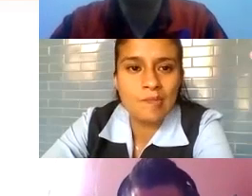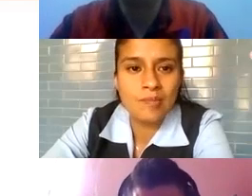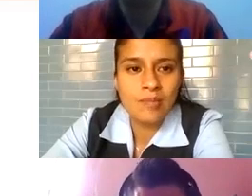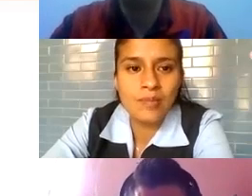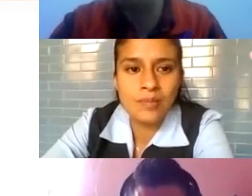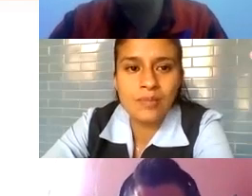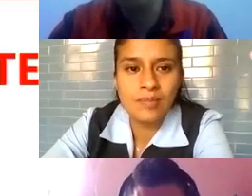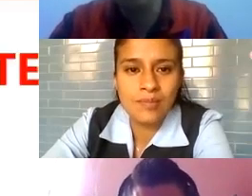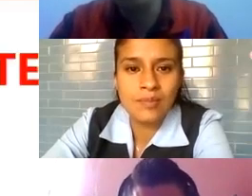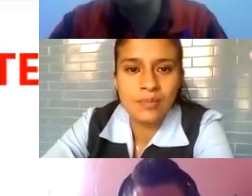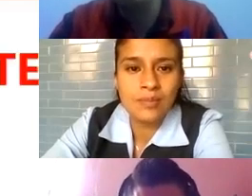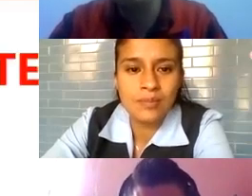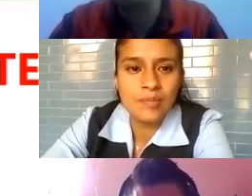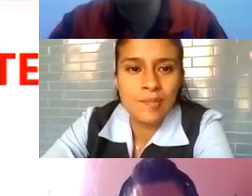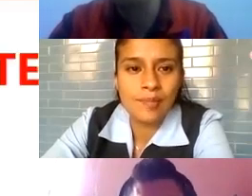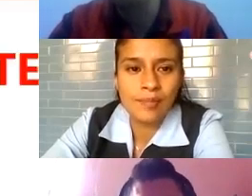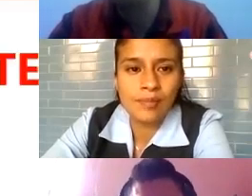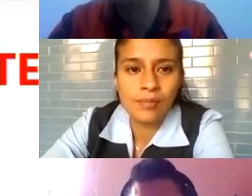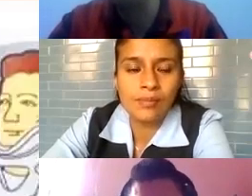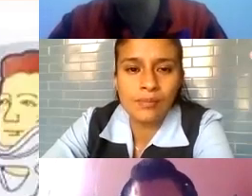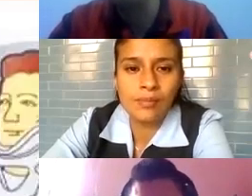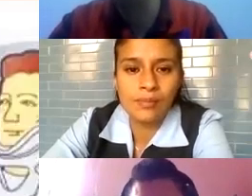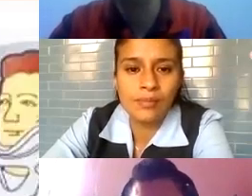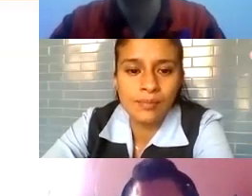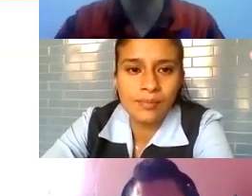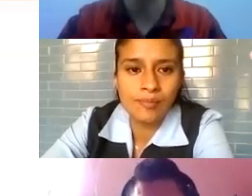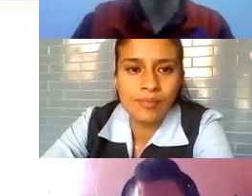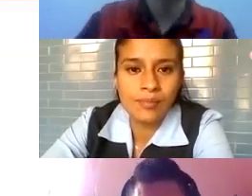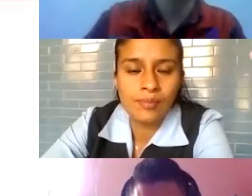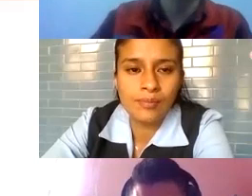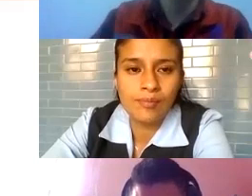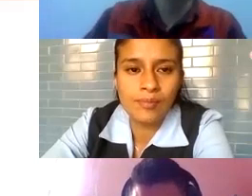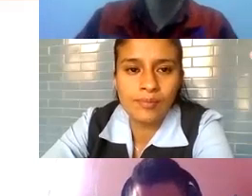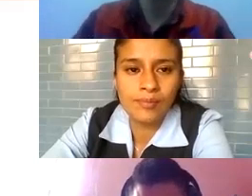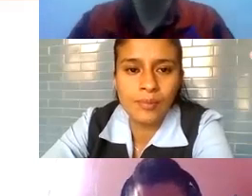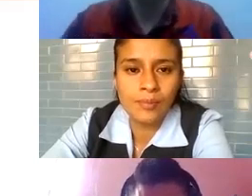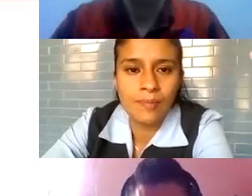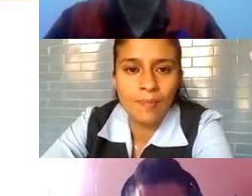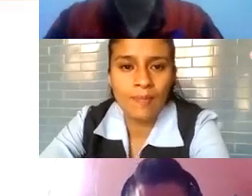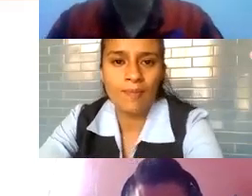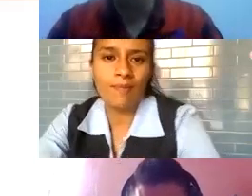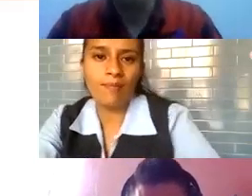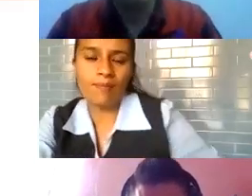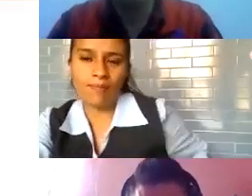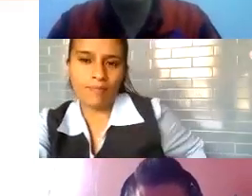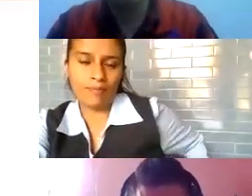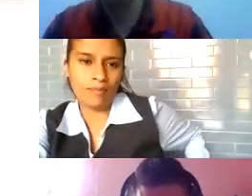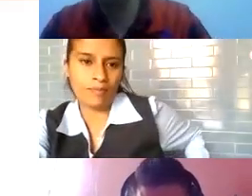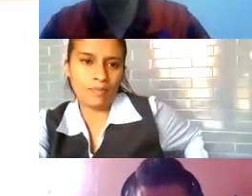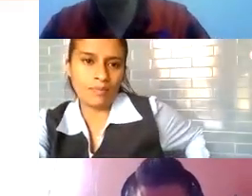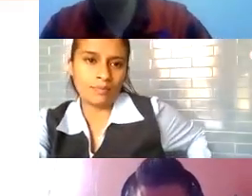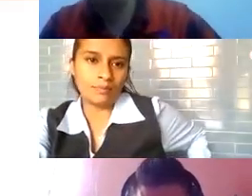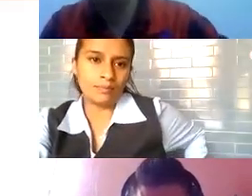están, yo estoy dispuesto a impartir lo que sería ya la parte práctica y estamos totalmente